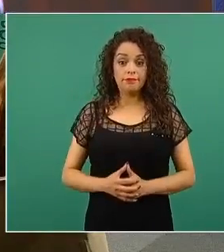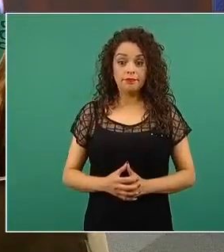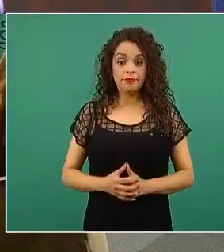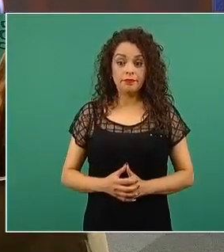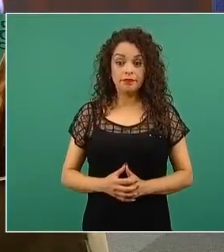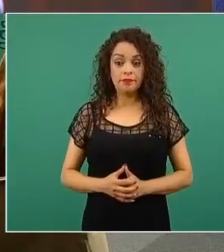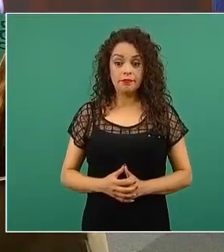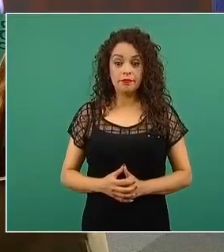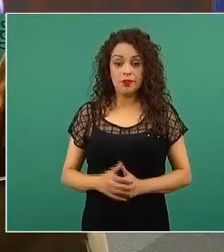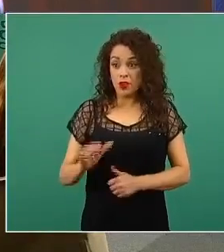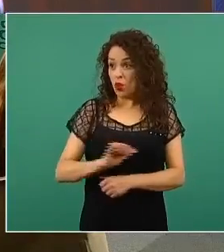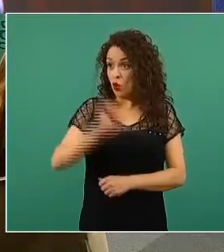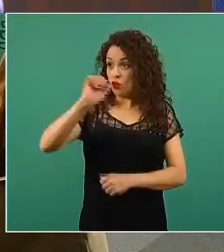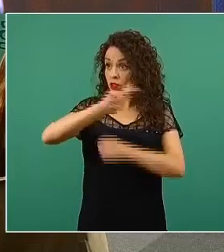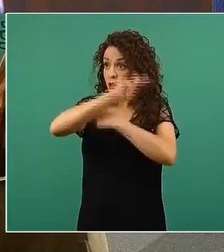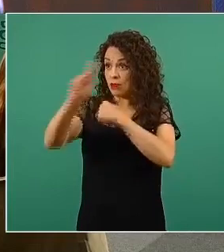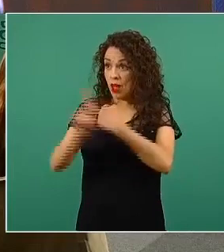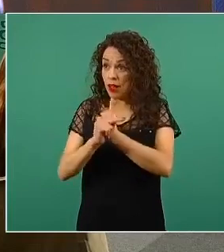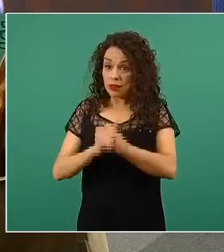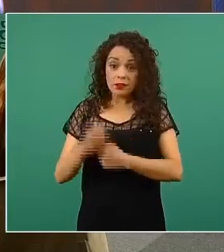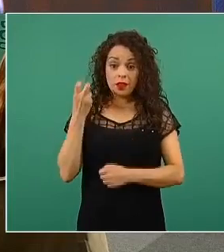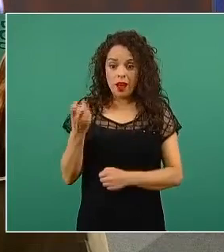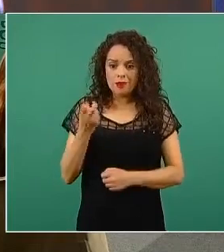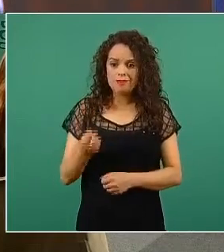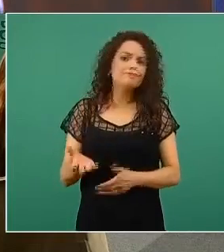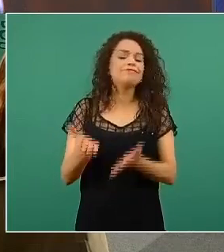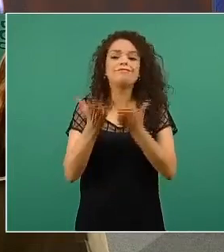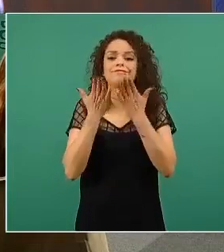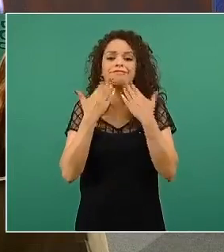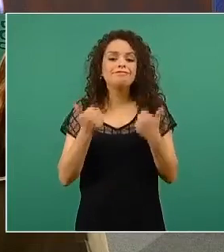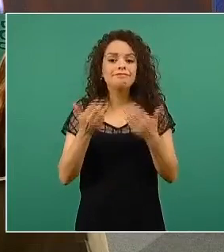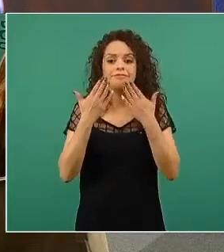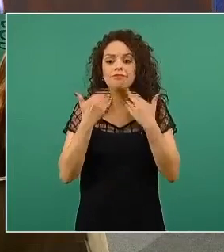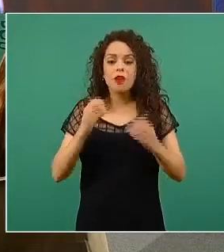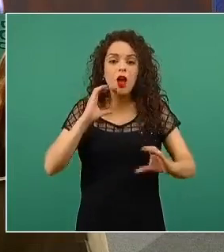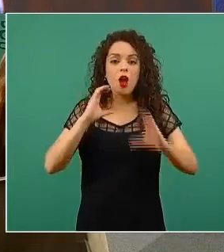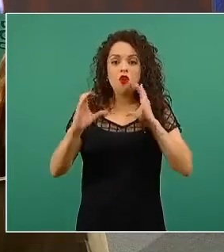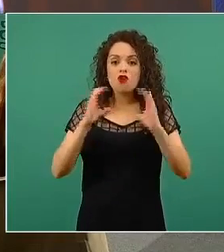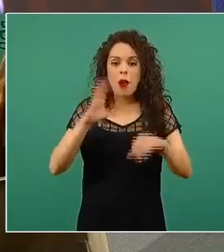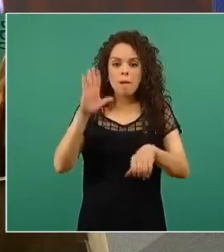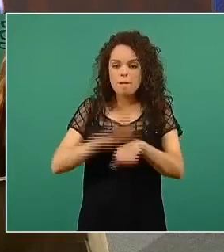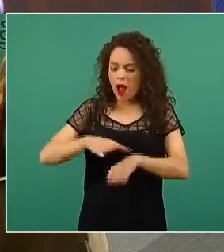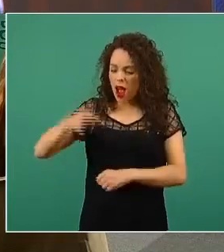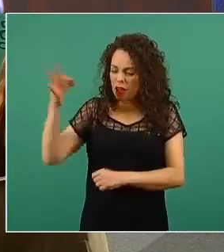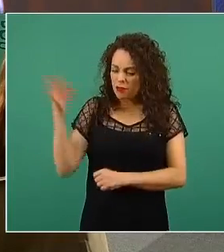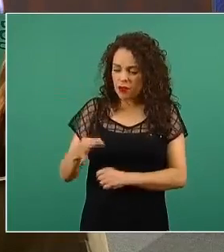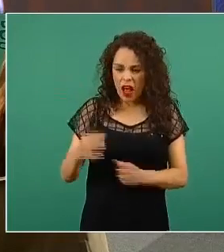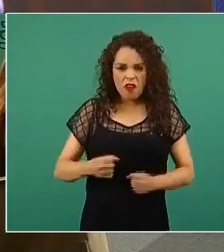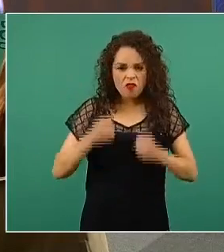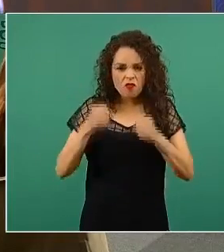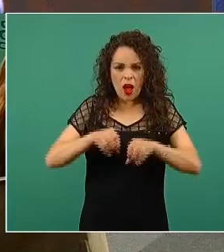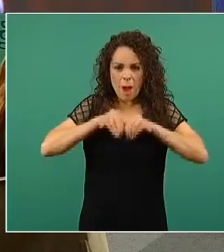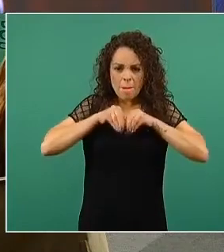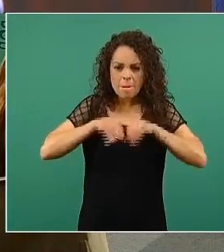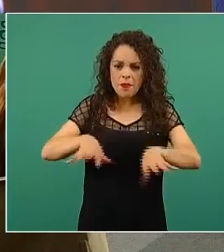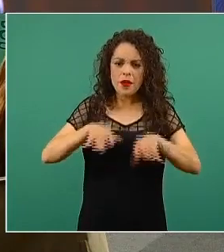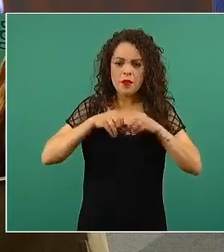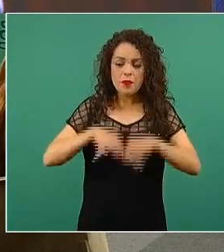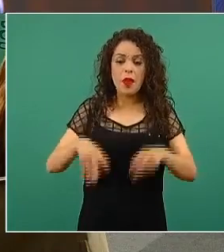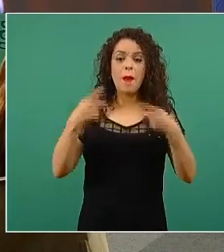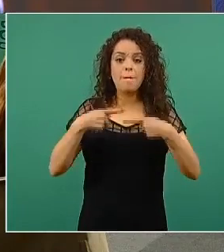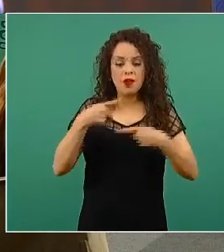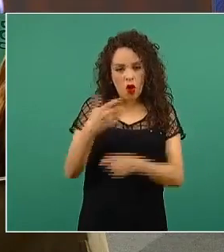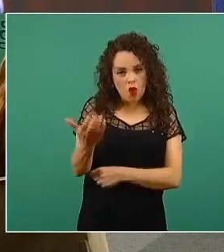Dicen que ningún otro país tuvo este ejercicio de comunicación efectiva e intensa para que las personas estuvieran